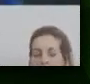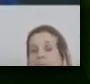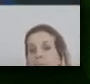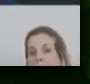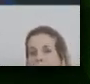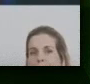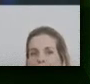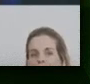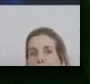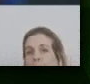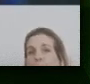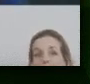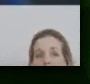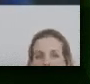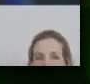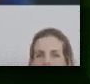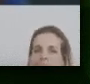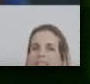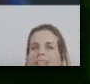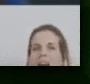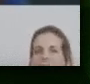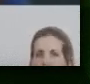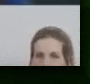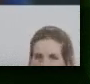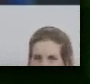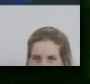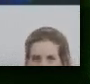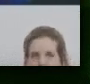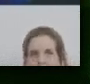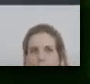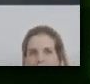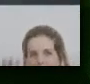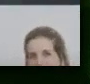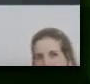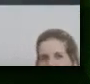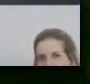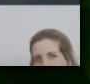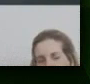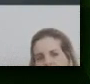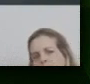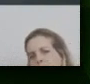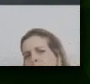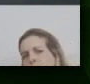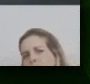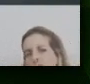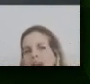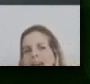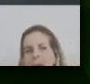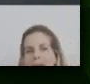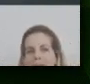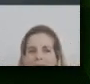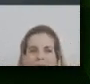bueno, el pueblo sabe. Del otro lado de este puente hay miles de bolivianos que esperan abrazarlo a